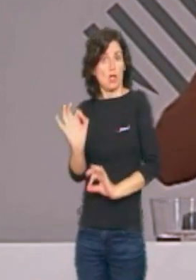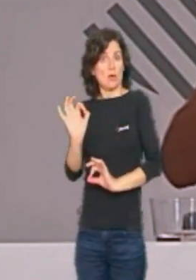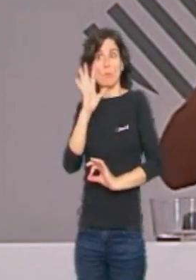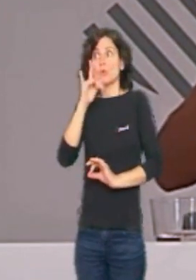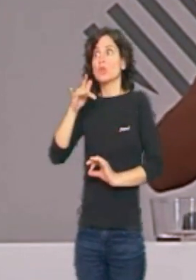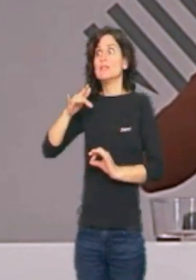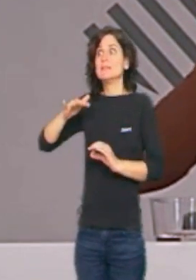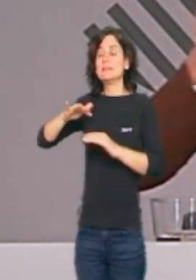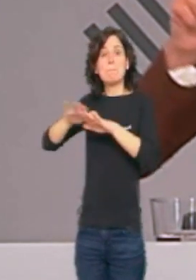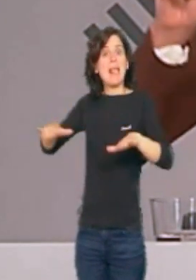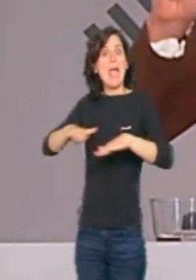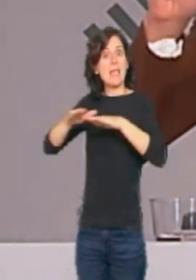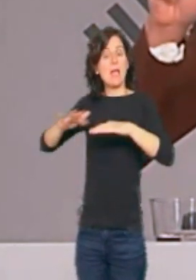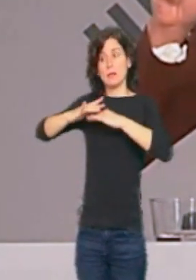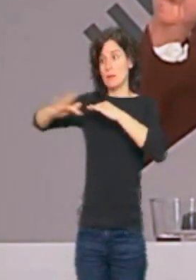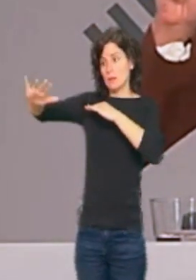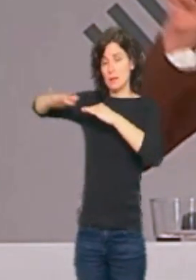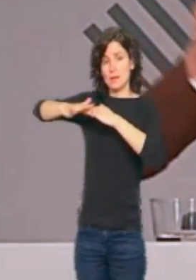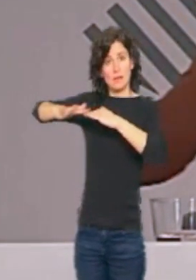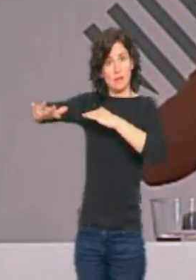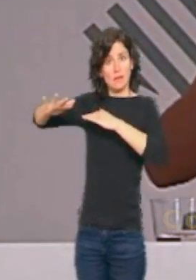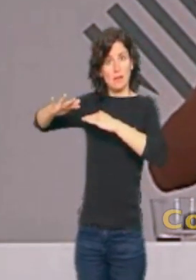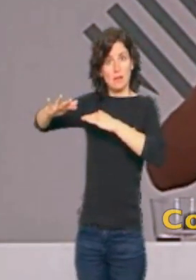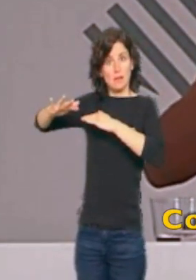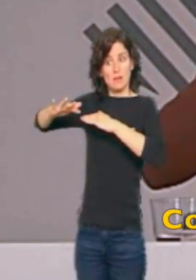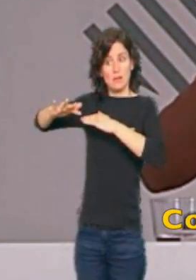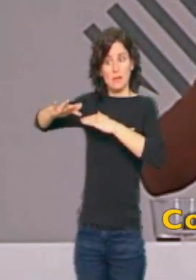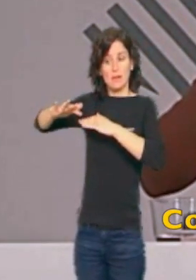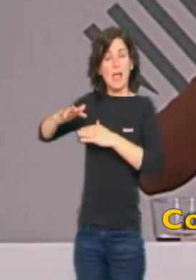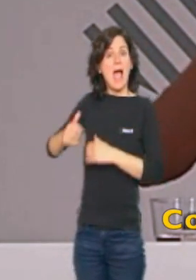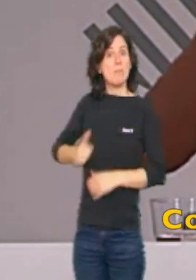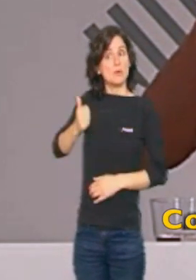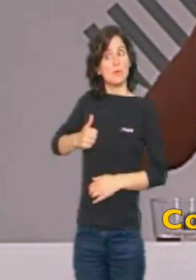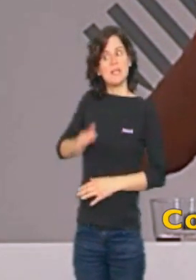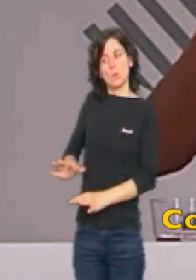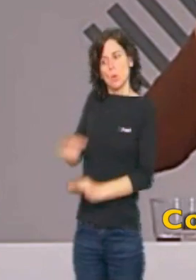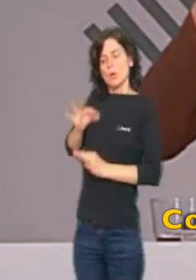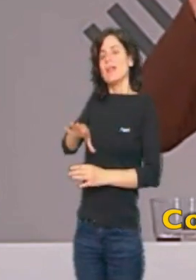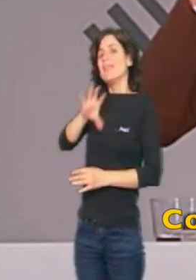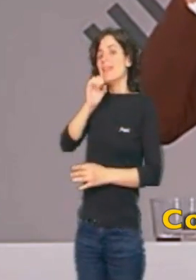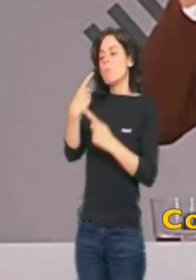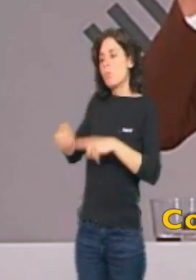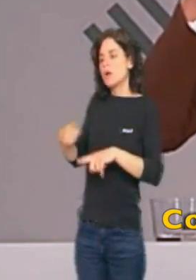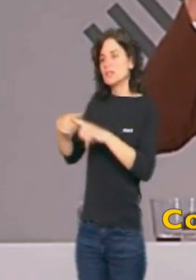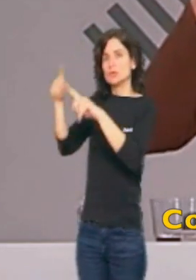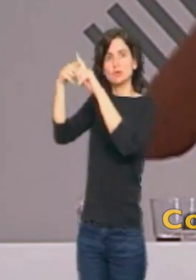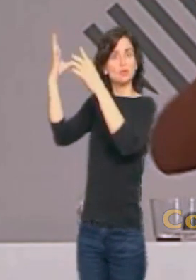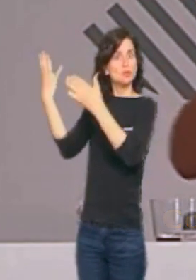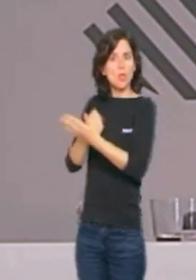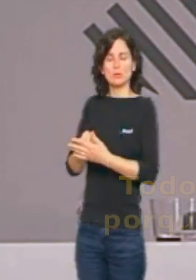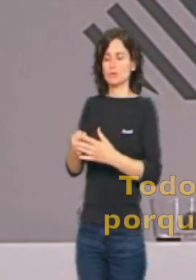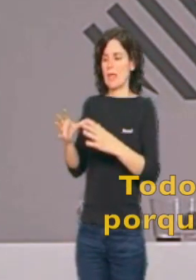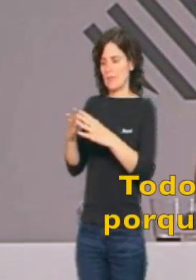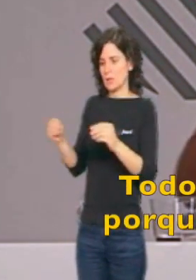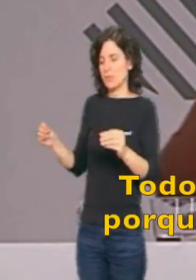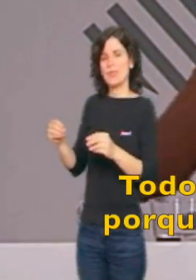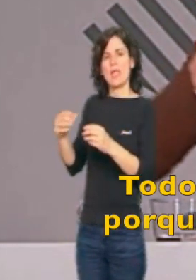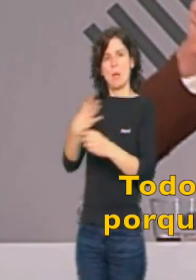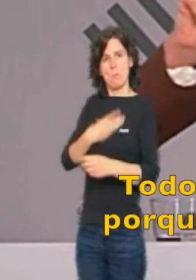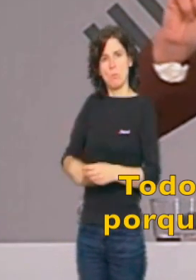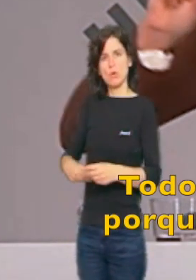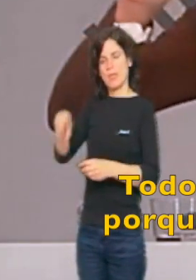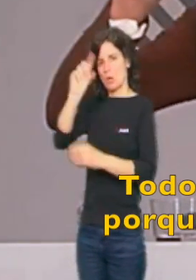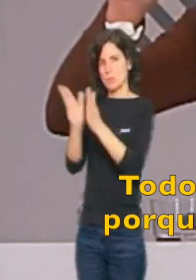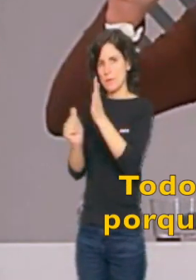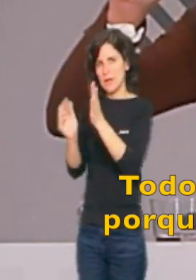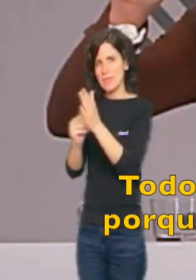athena tots els ports de andalucía murcia comunitat valenciana y cataluña dos spots